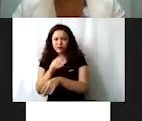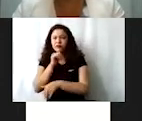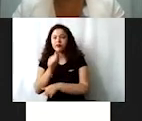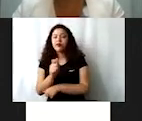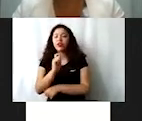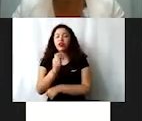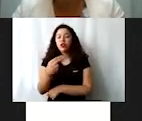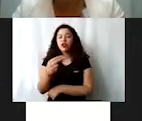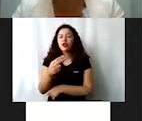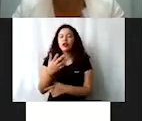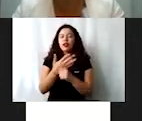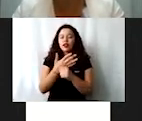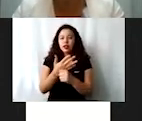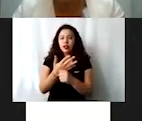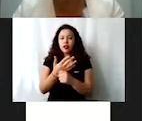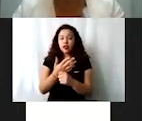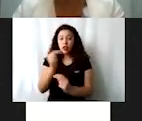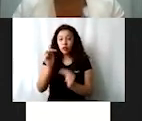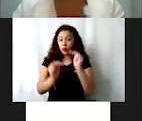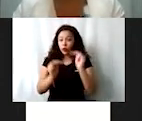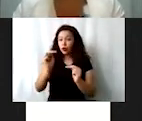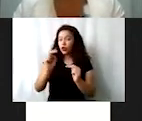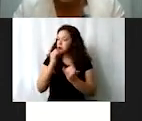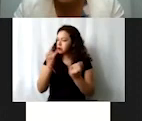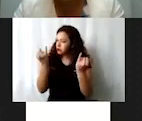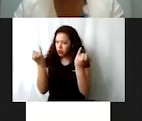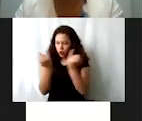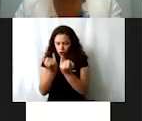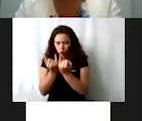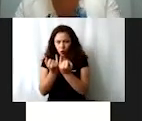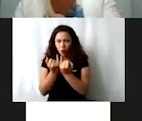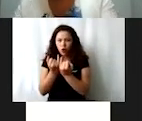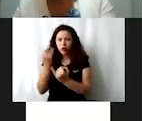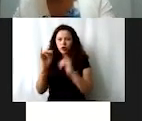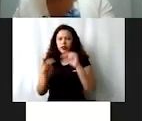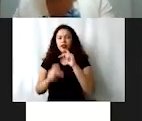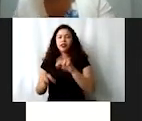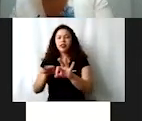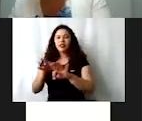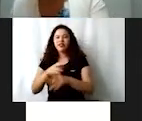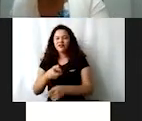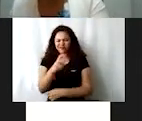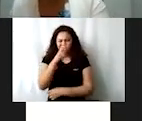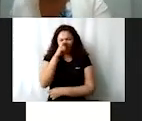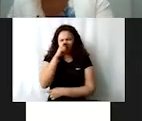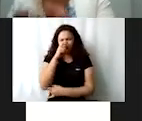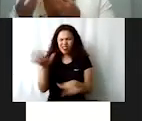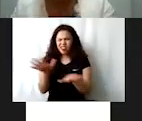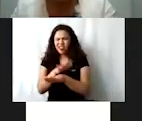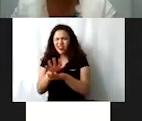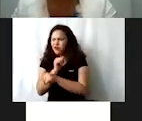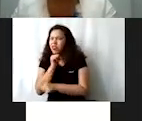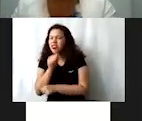dice, en donde los puestos también lo eran, en donde los puestos siguen siendo rígidos, siguen siendo inmutables,